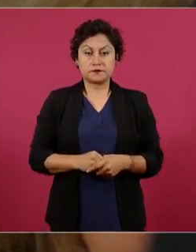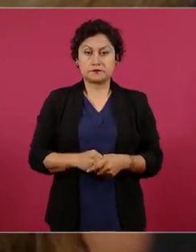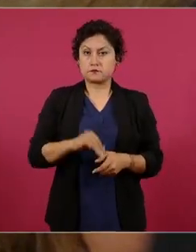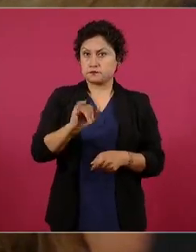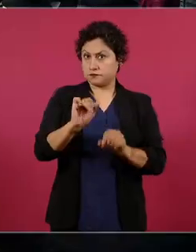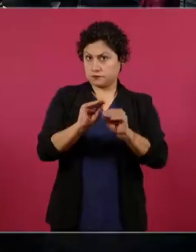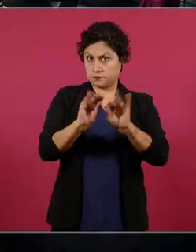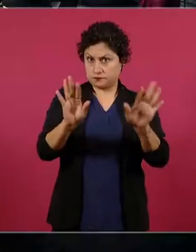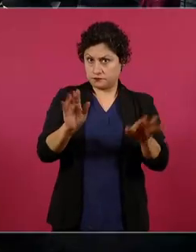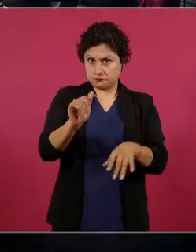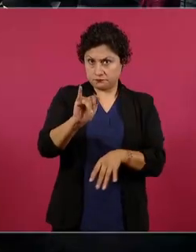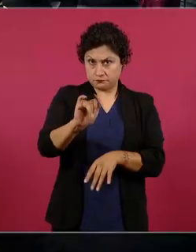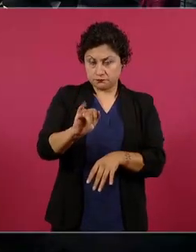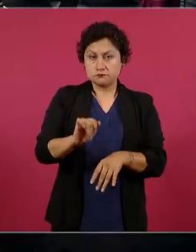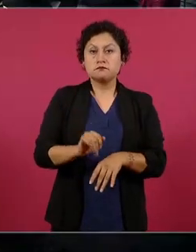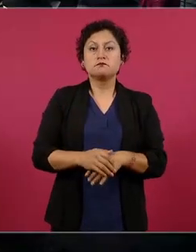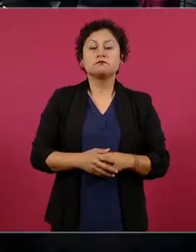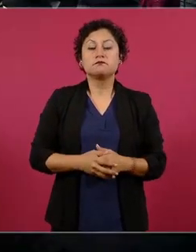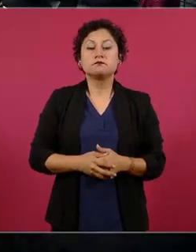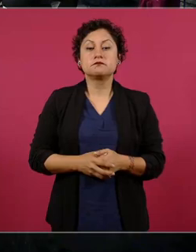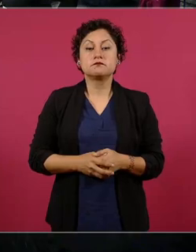Gracias. Que sí, eso es. Gracias. De nada.